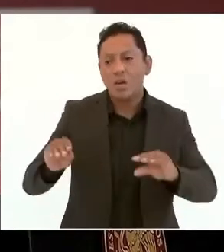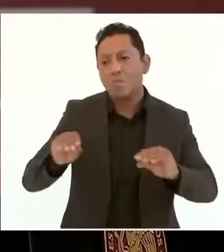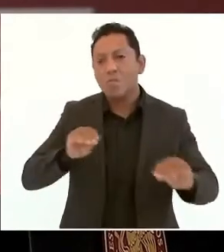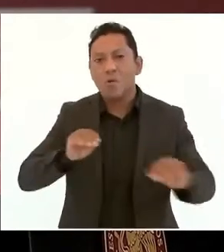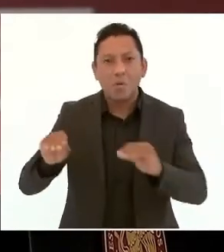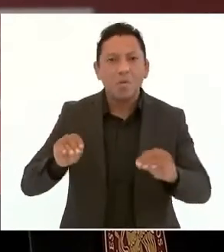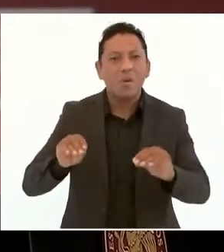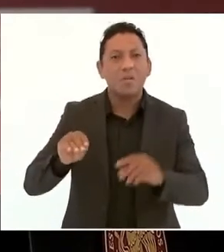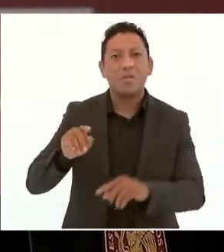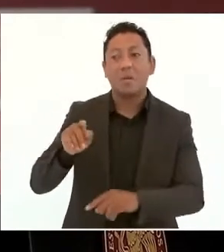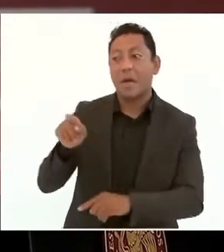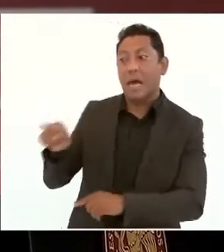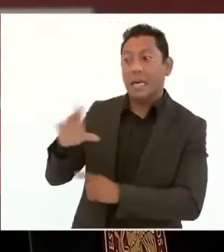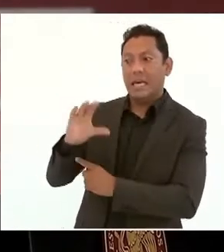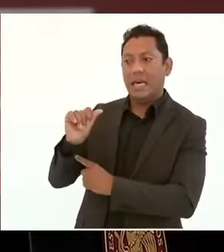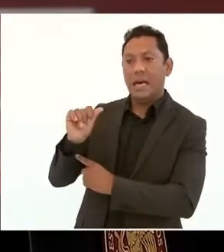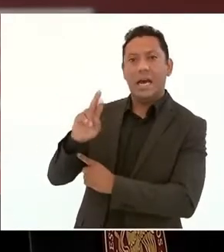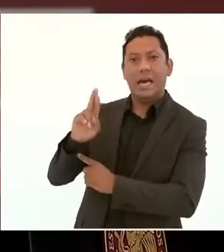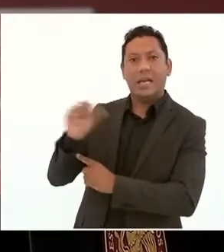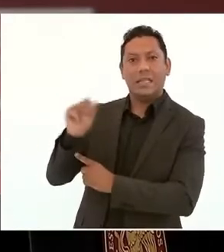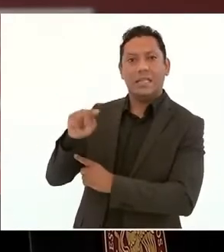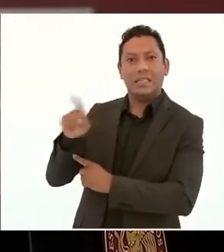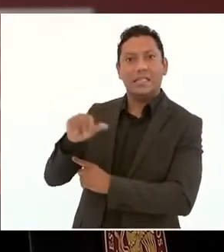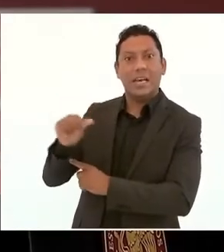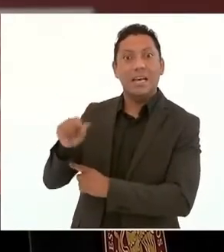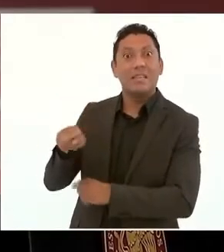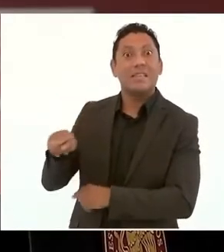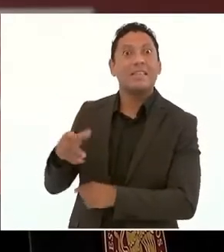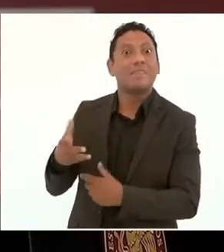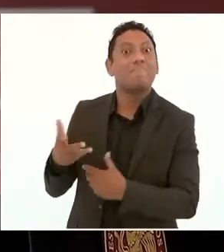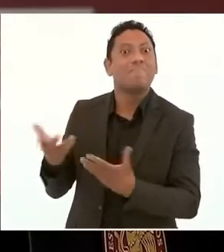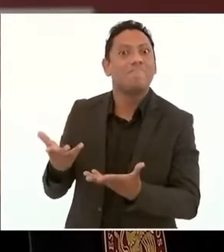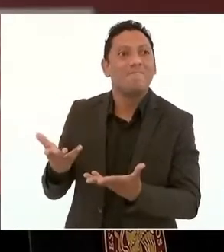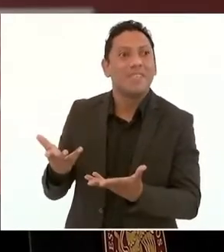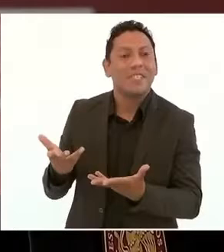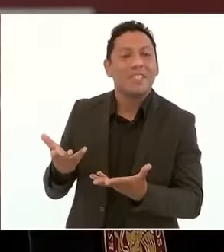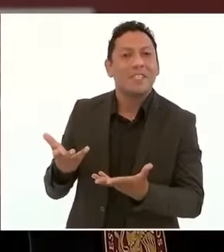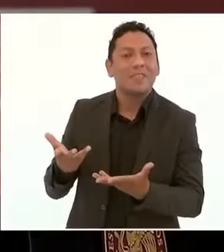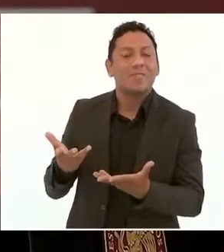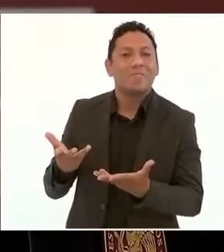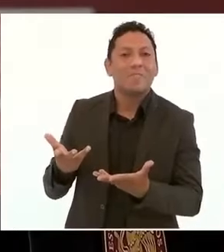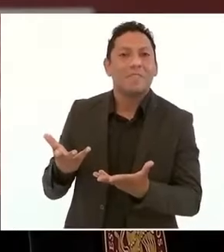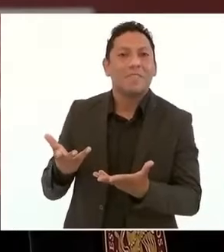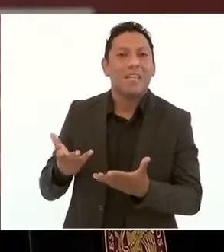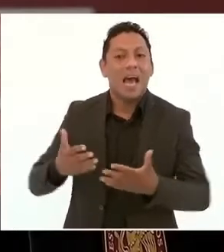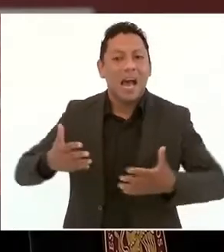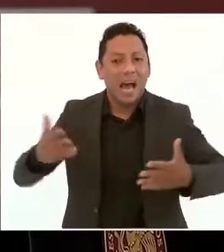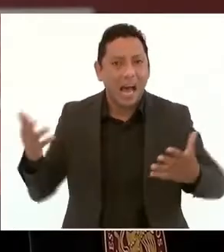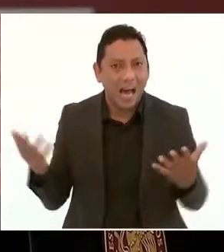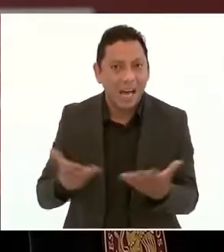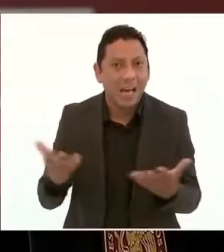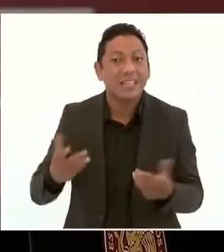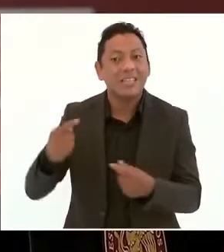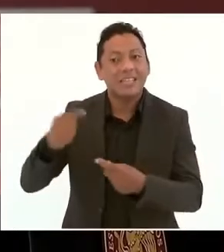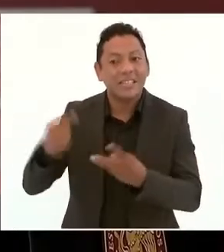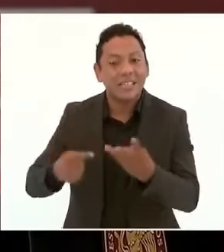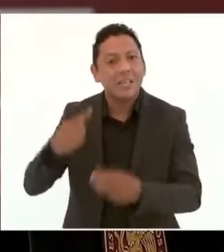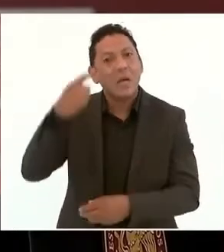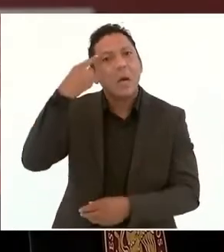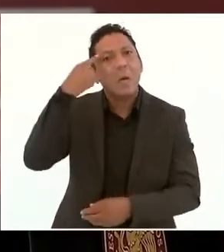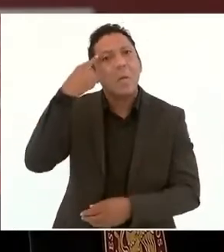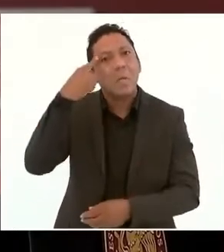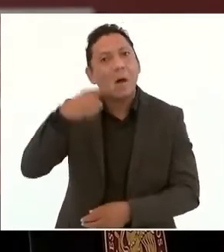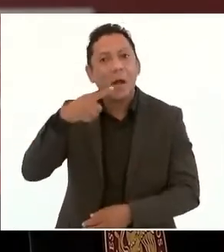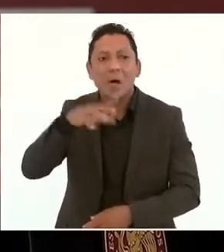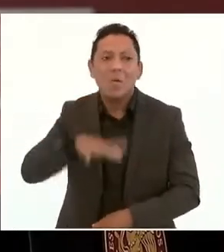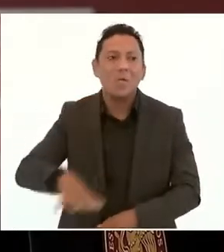movimiento carrancista tuvo que tomar medidas en beneficio de